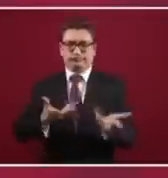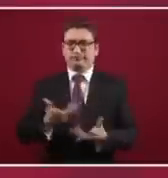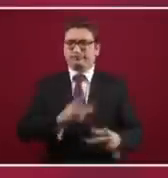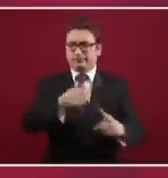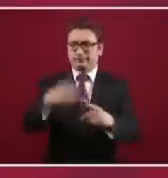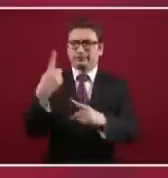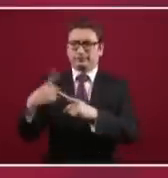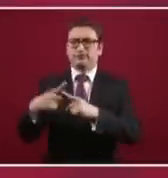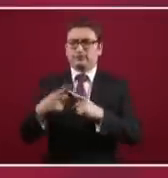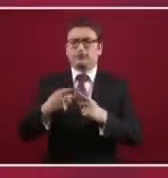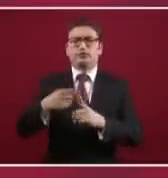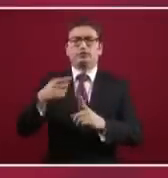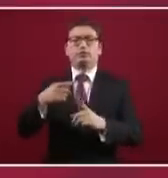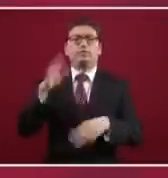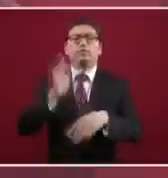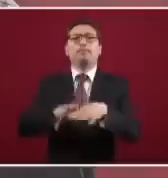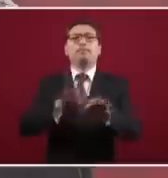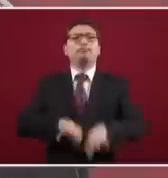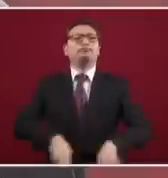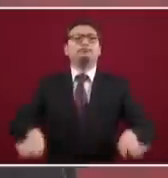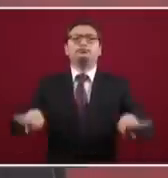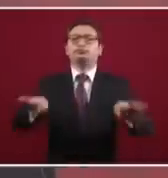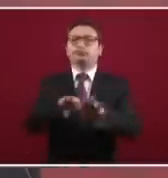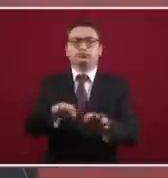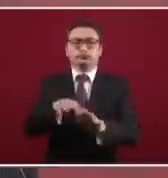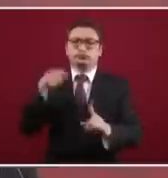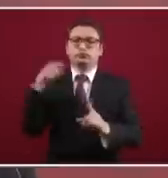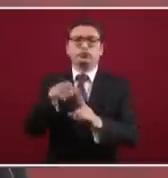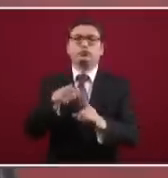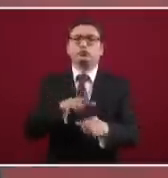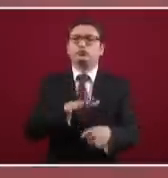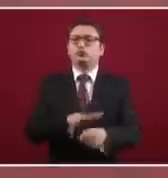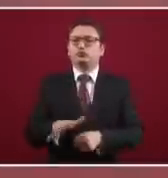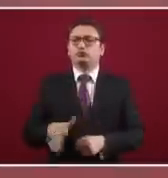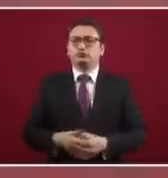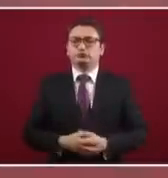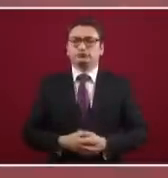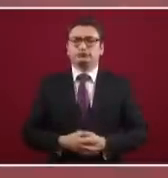que tiene como centro, como eje,